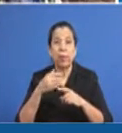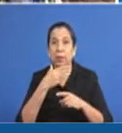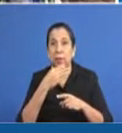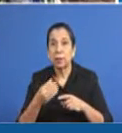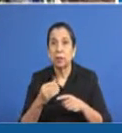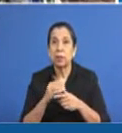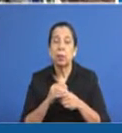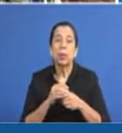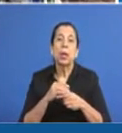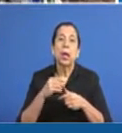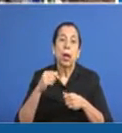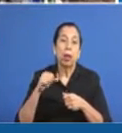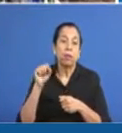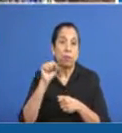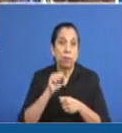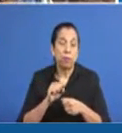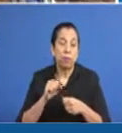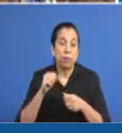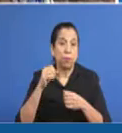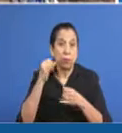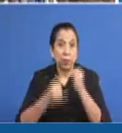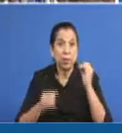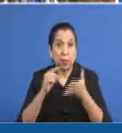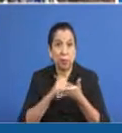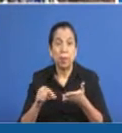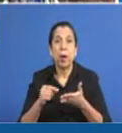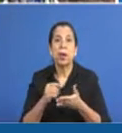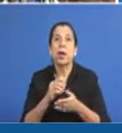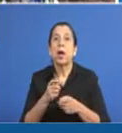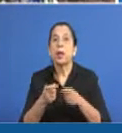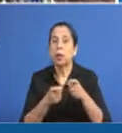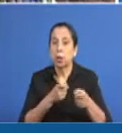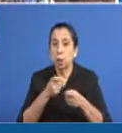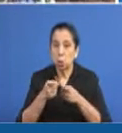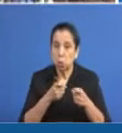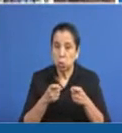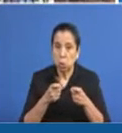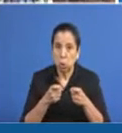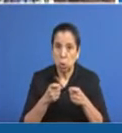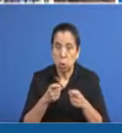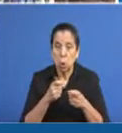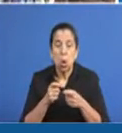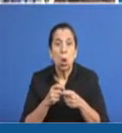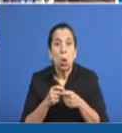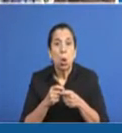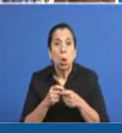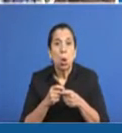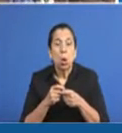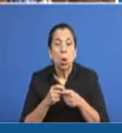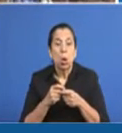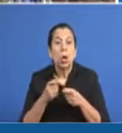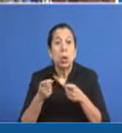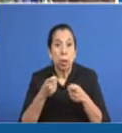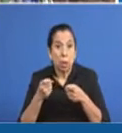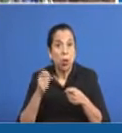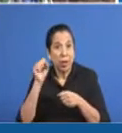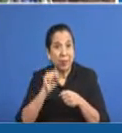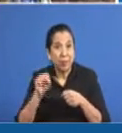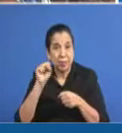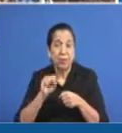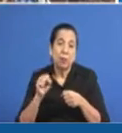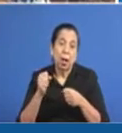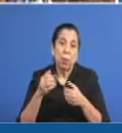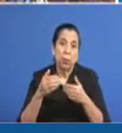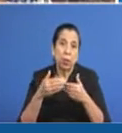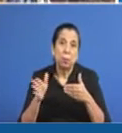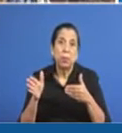tomar las medidas necesarias. Todavía no se ha confirmado si el sábado será permitido, no creo, que hasta el momento pues está abierto para ustedes los hombres. Parece